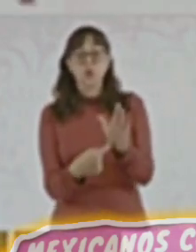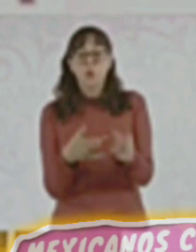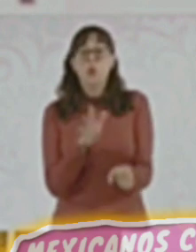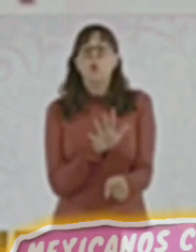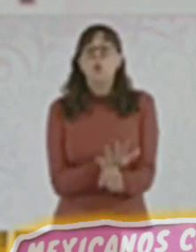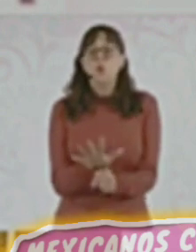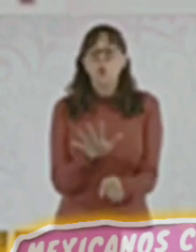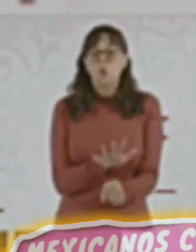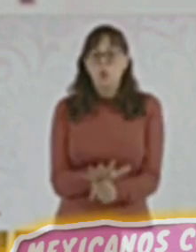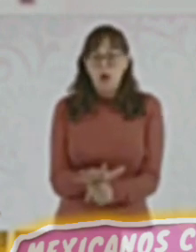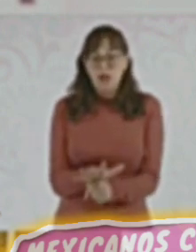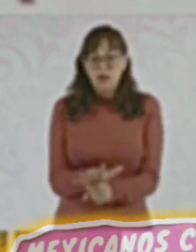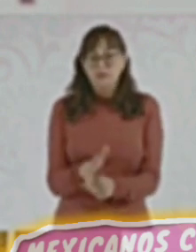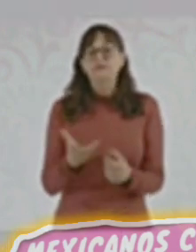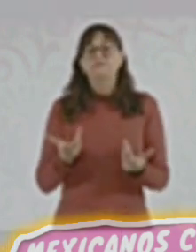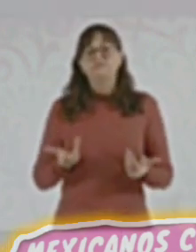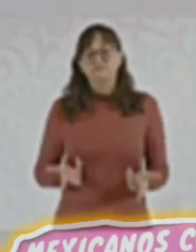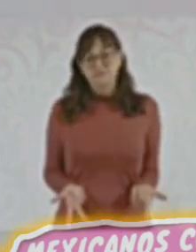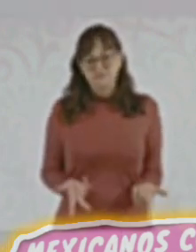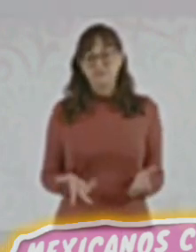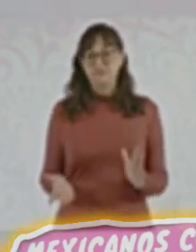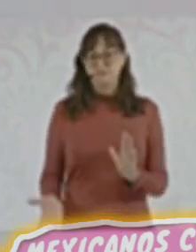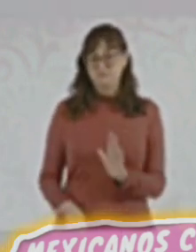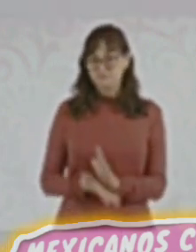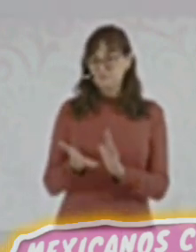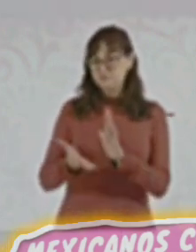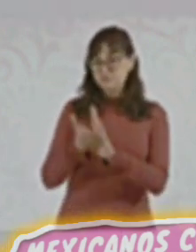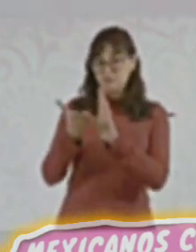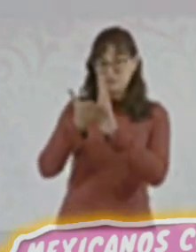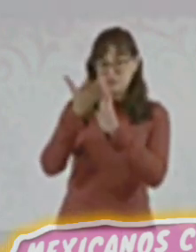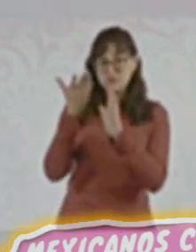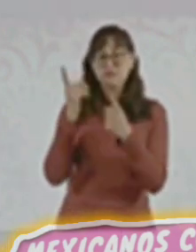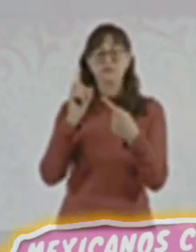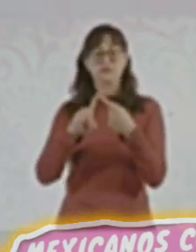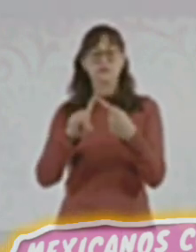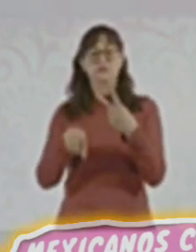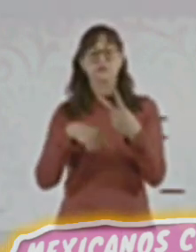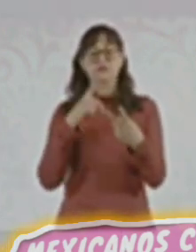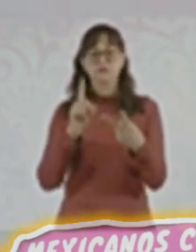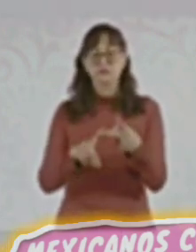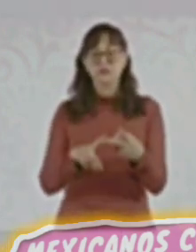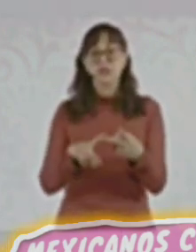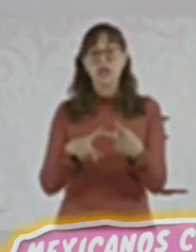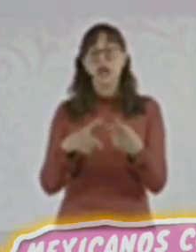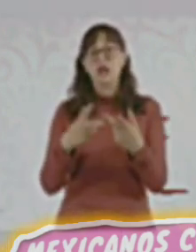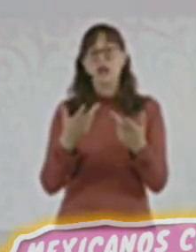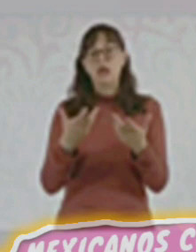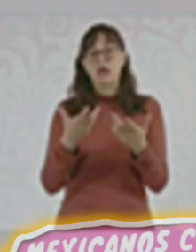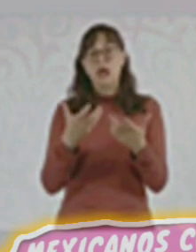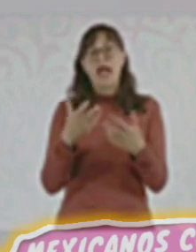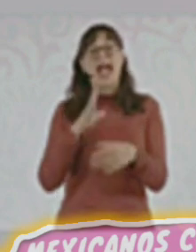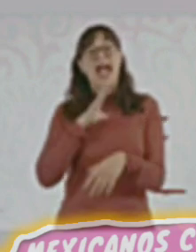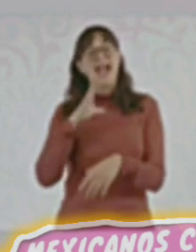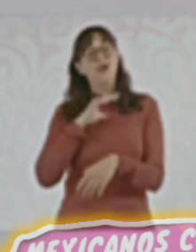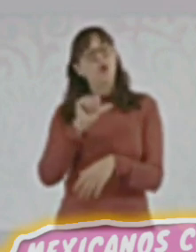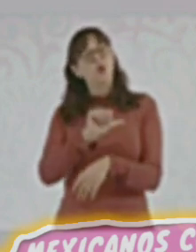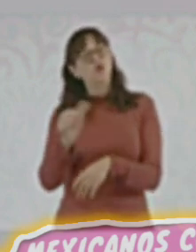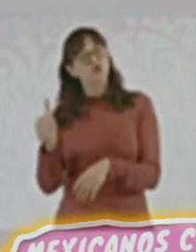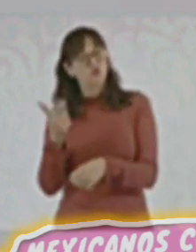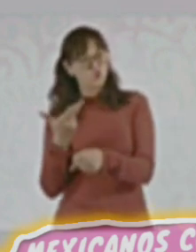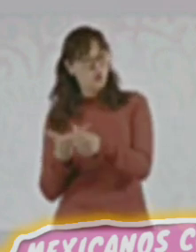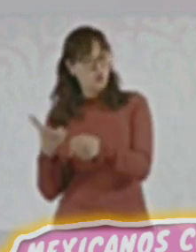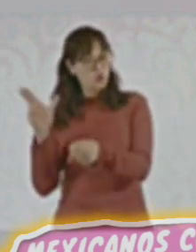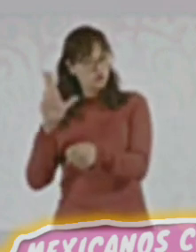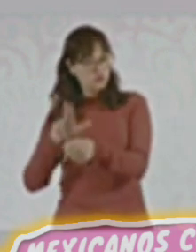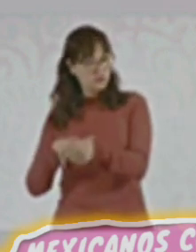hay otras obras de infraestructura como hospitales que las vamos a presentar en otra ocasión. Estas son obras principalmente